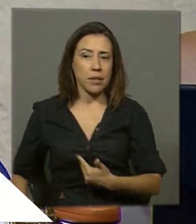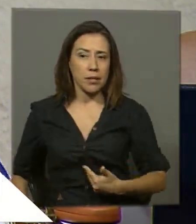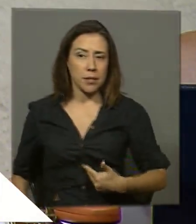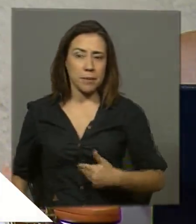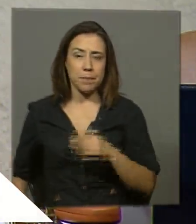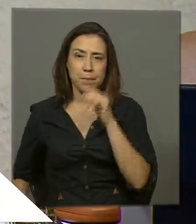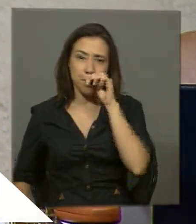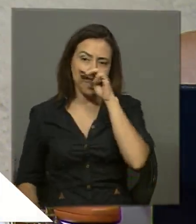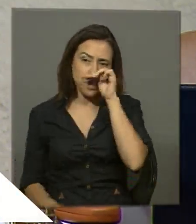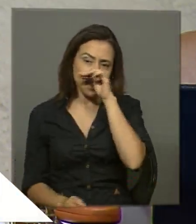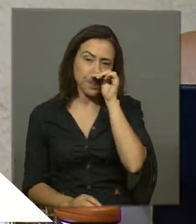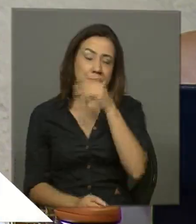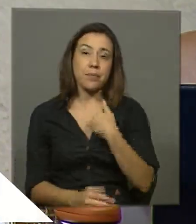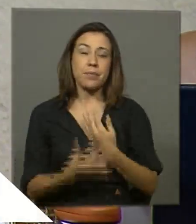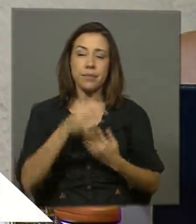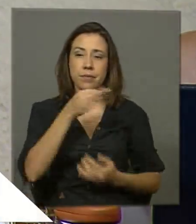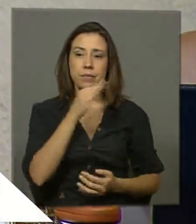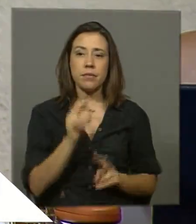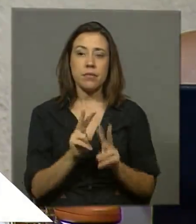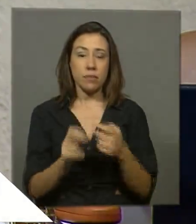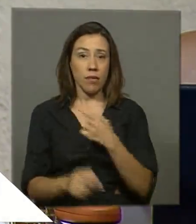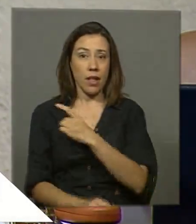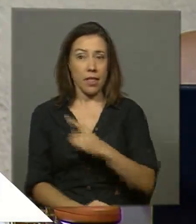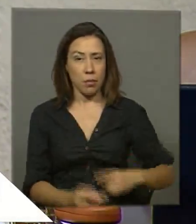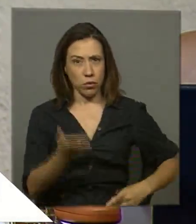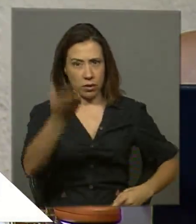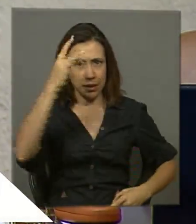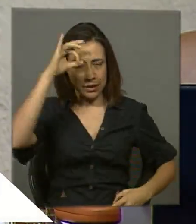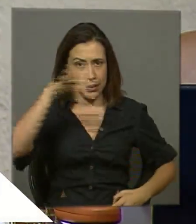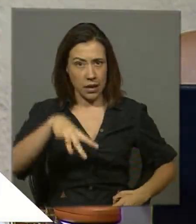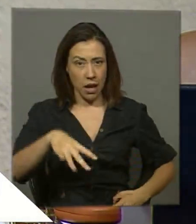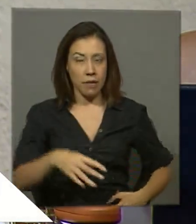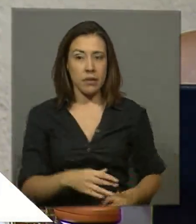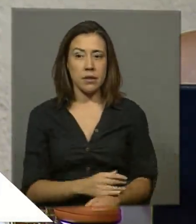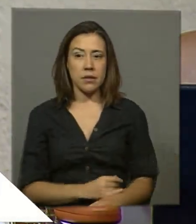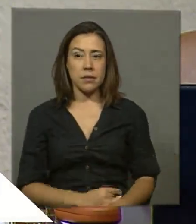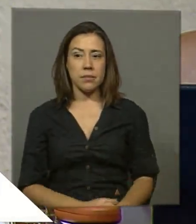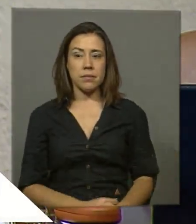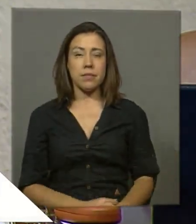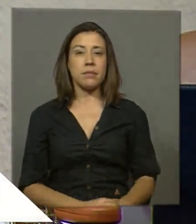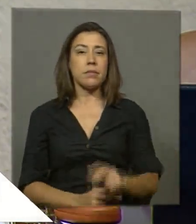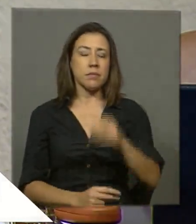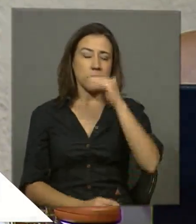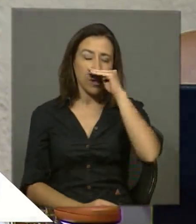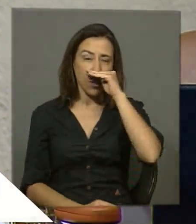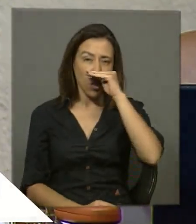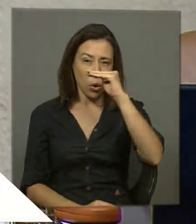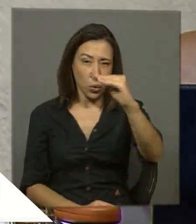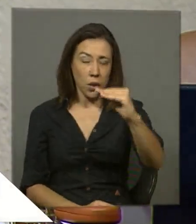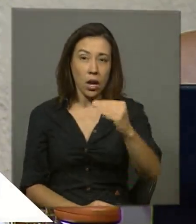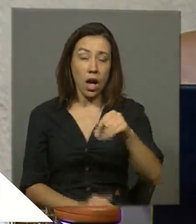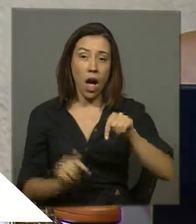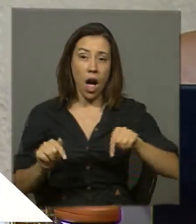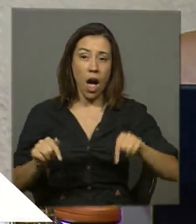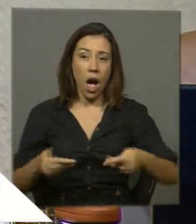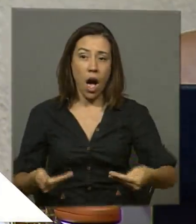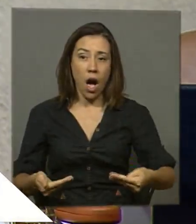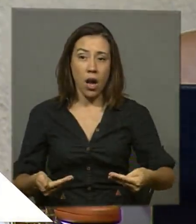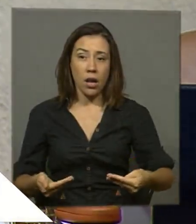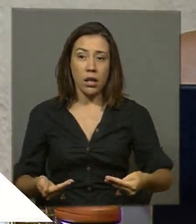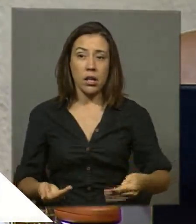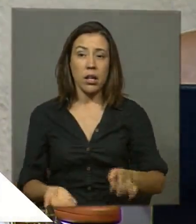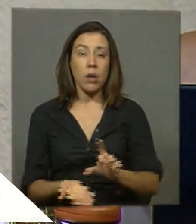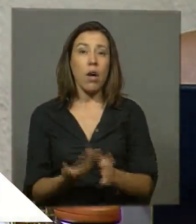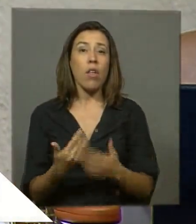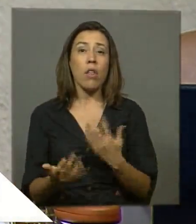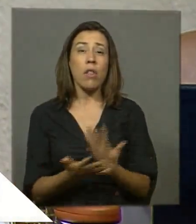presente yo quiero hablar soy diputada y usted lo sabe de sectores Rurales y hoy día de la zona